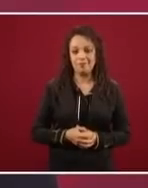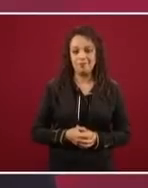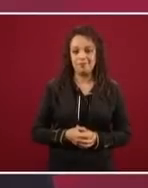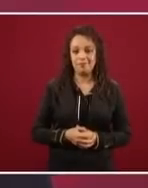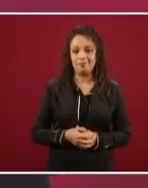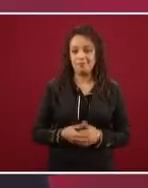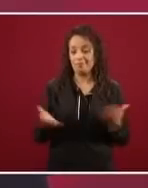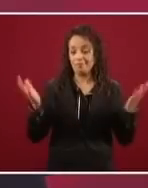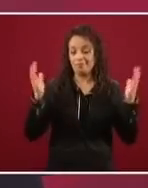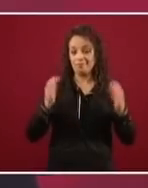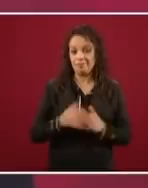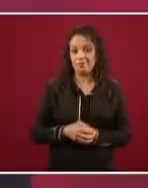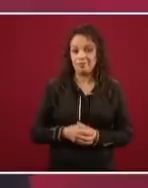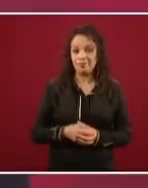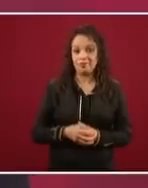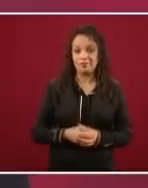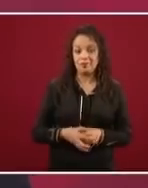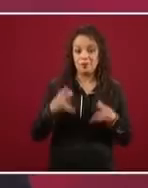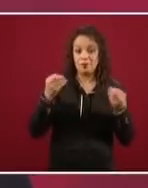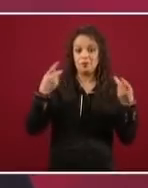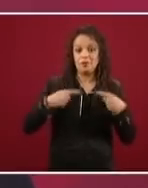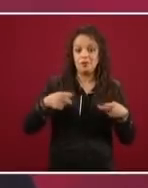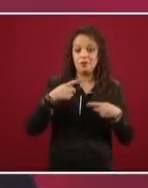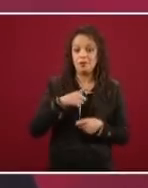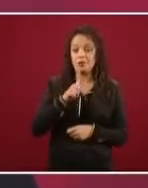durante décadas